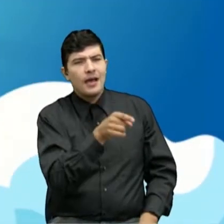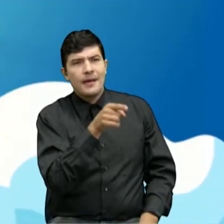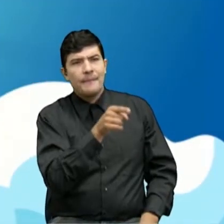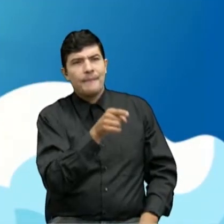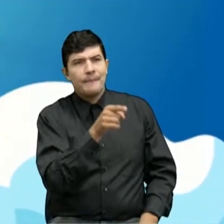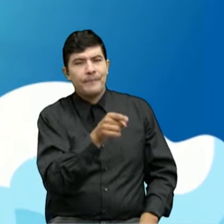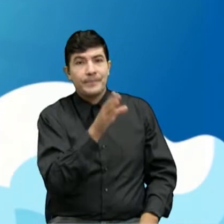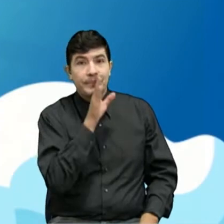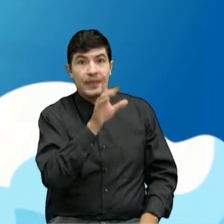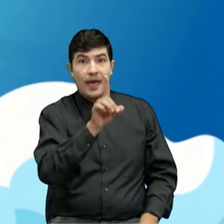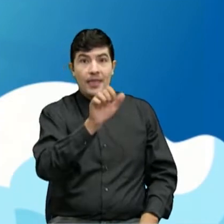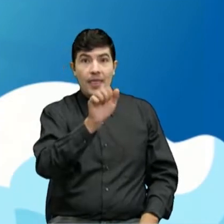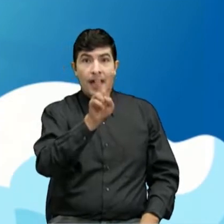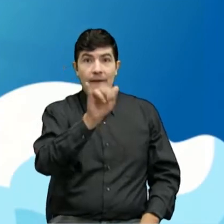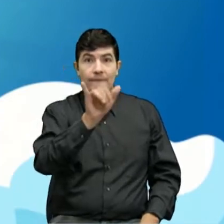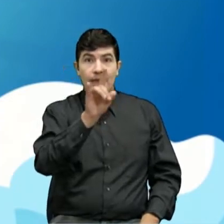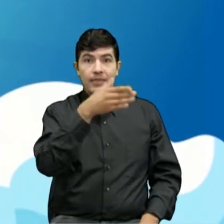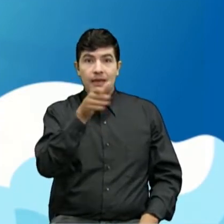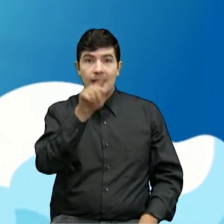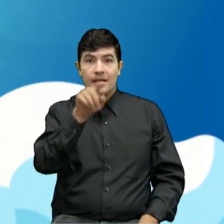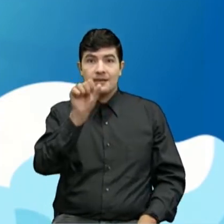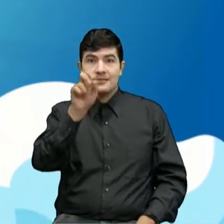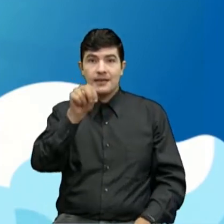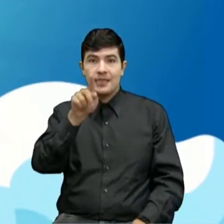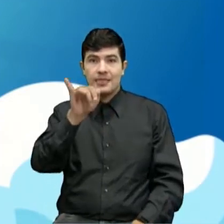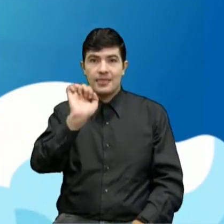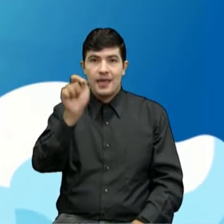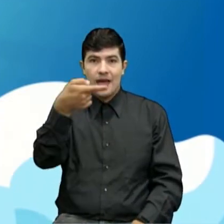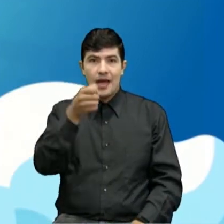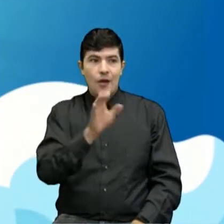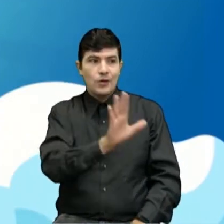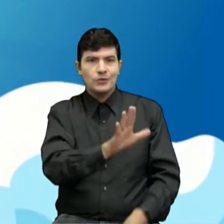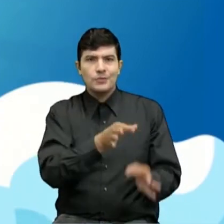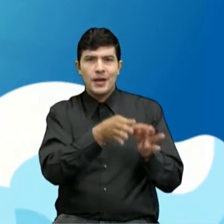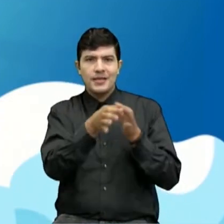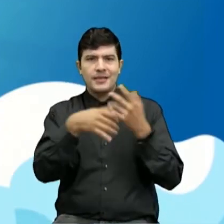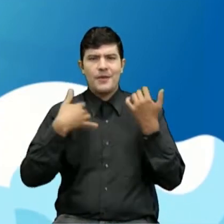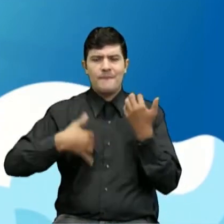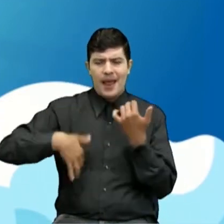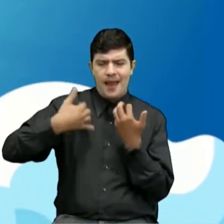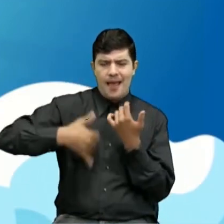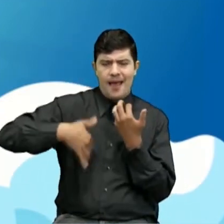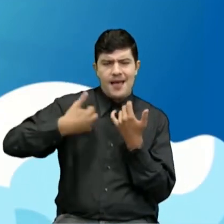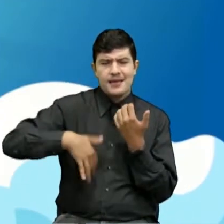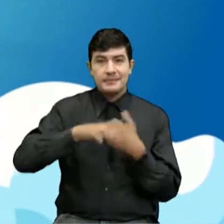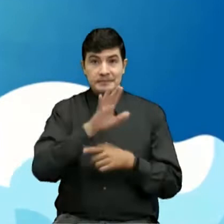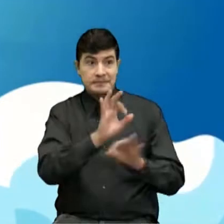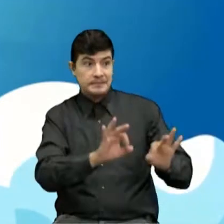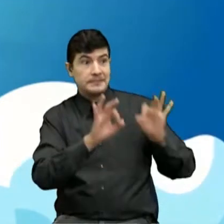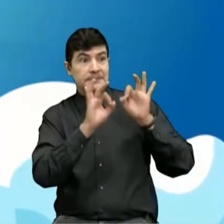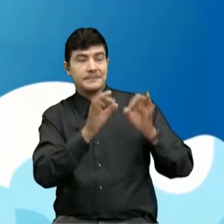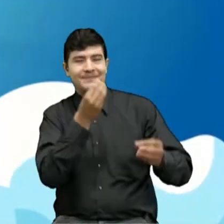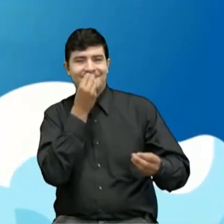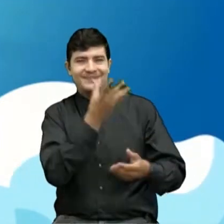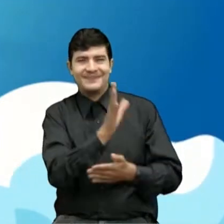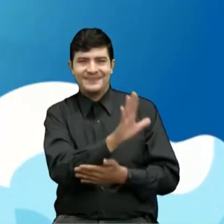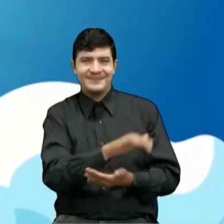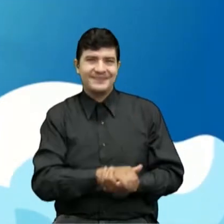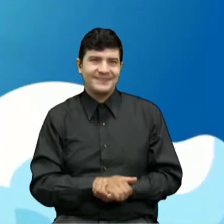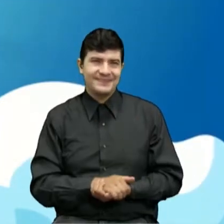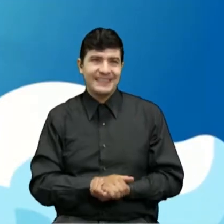Tengo a David Santiago Quiroga, hoy nos saluda desde Vélez. Muy bien, un beso hermoso para él